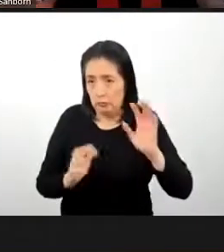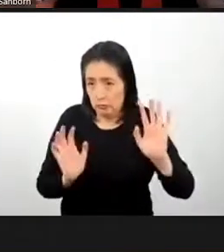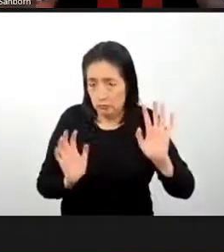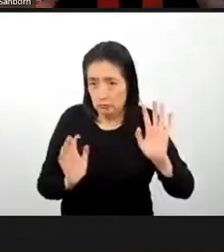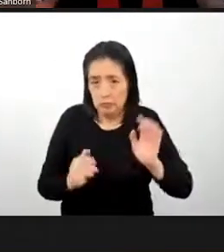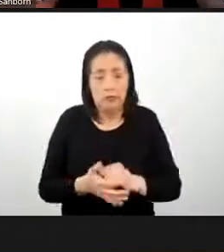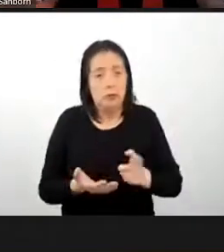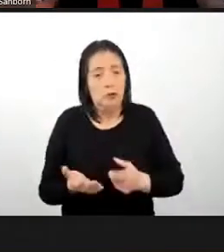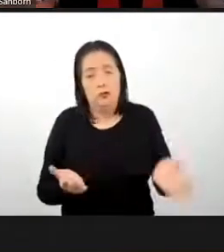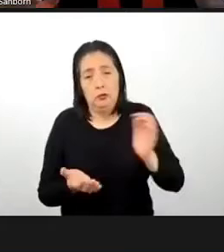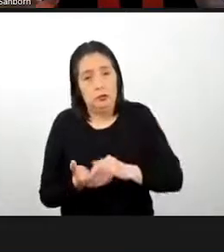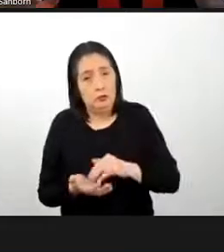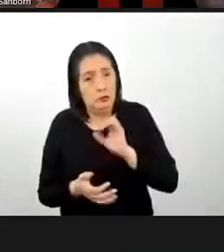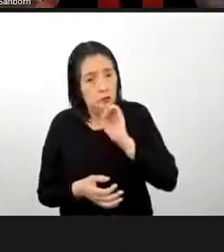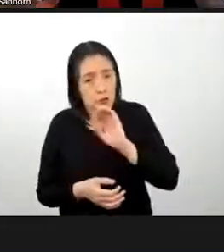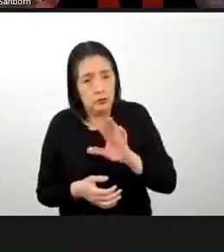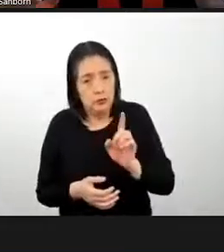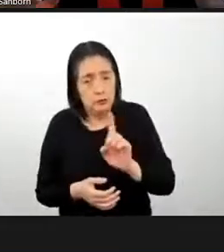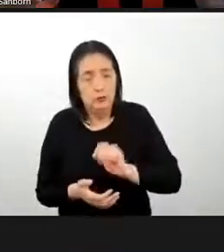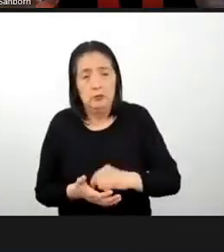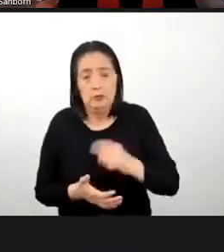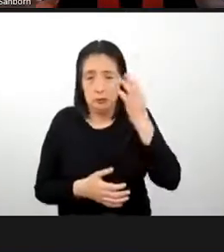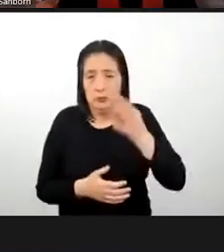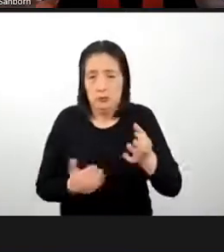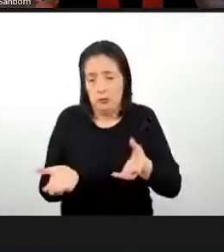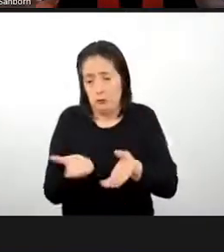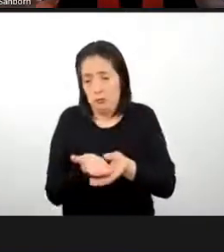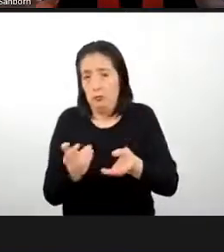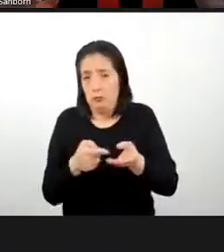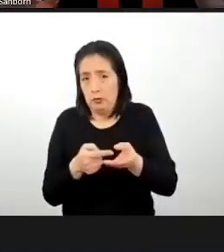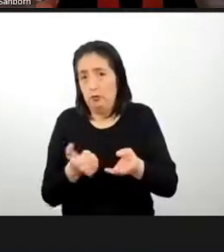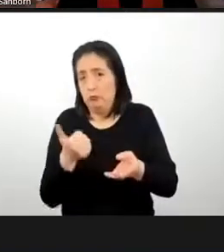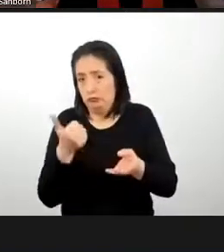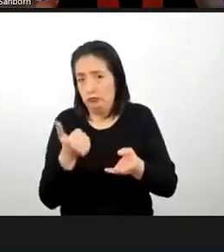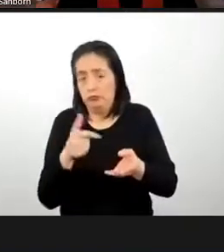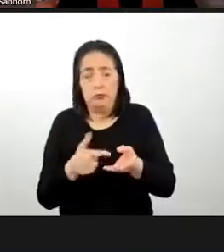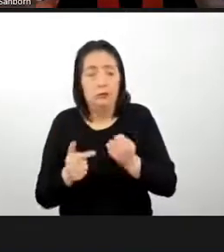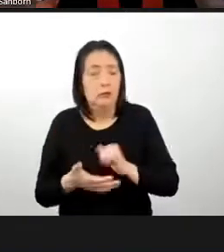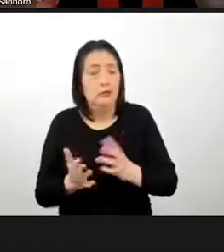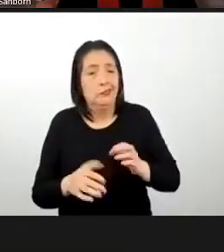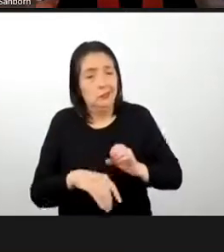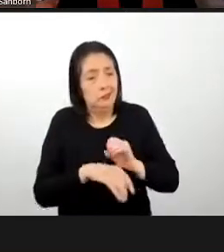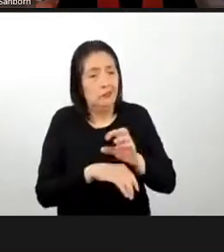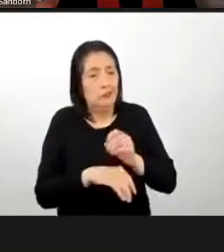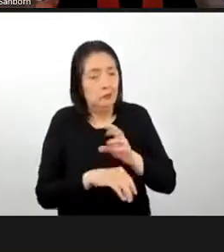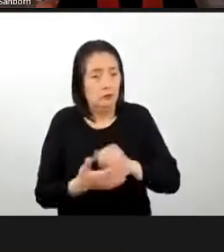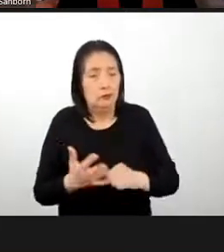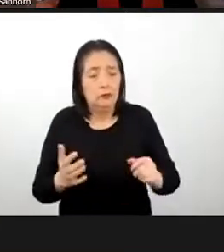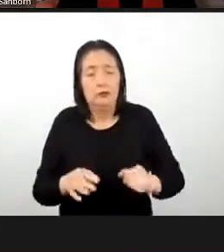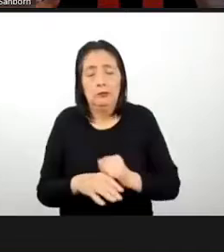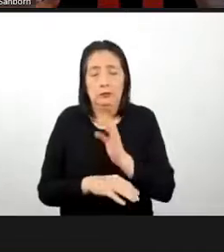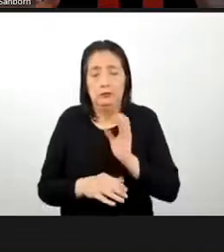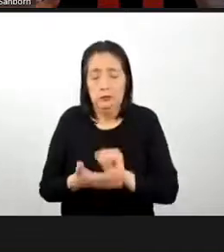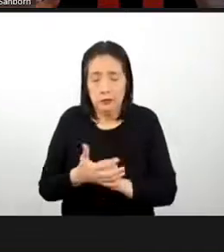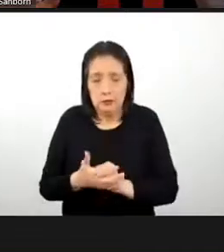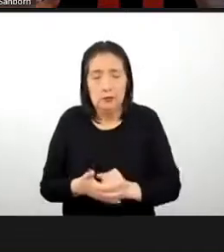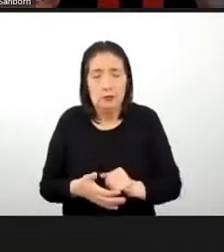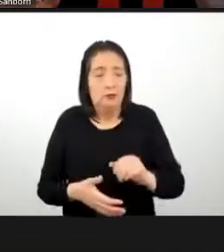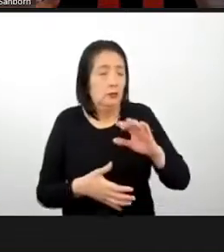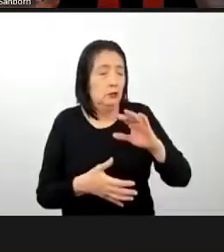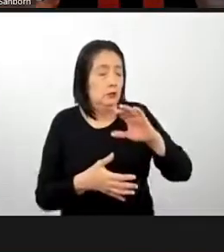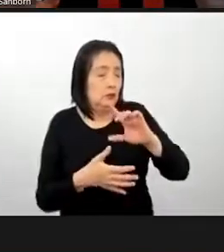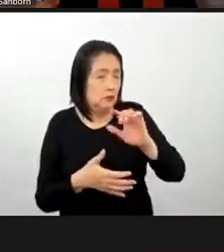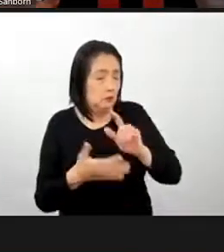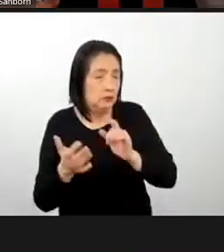a reiterar porque creo que es un documento extraordinario, que son las recomendaciones de la Federación Iberoamericana del Ombudsman sobre la materia.